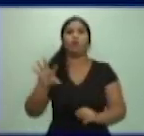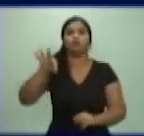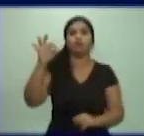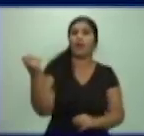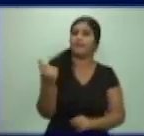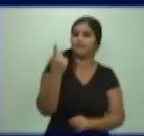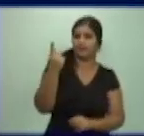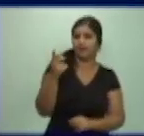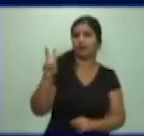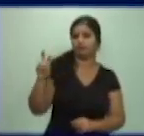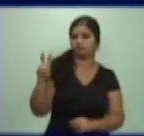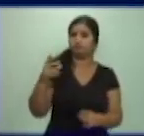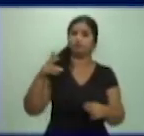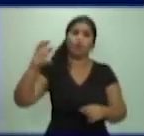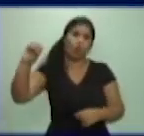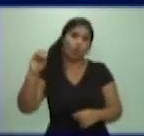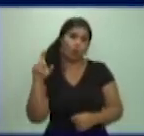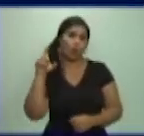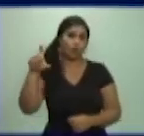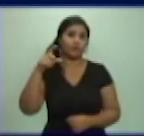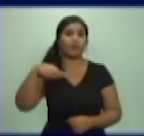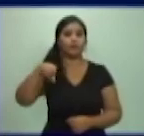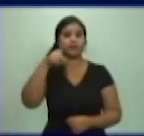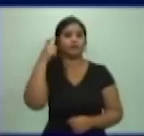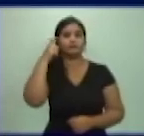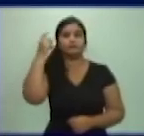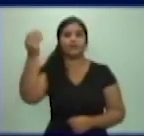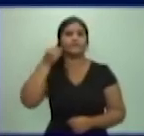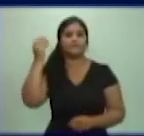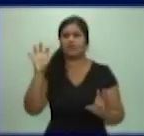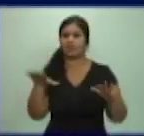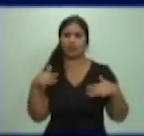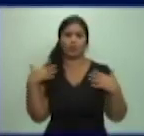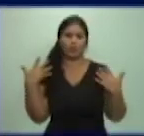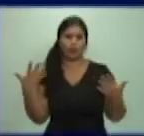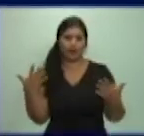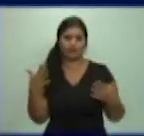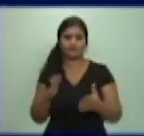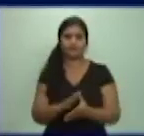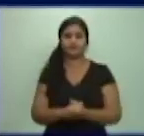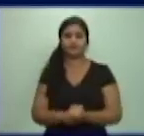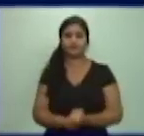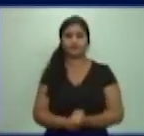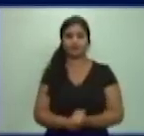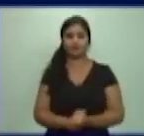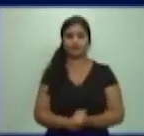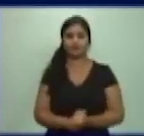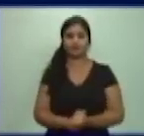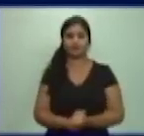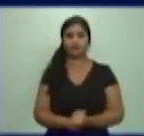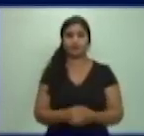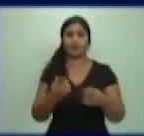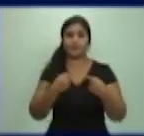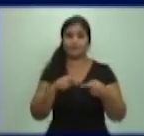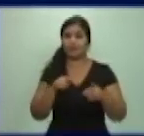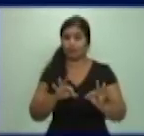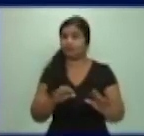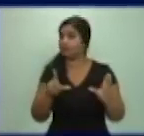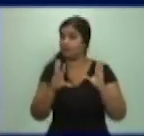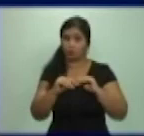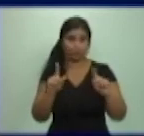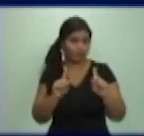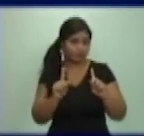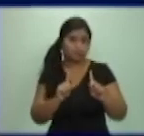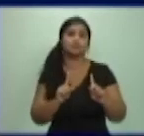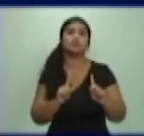verbal, la última, usted tiene que ser capaz de encontrarla, como en el ejercicio anterior, el sintagma nominal. Asimismo, con este nivel de complejidad, puede ser con el